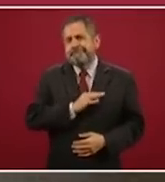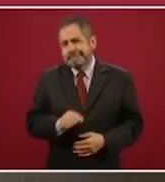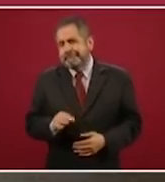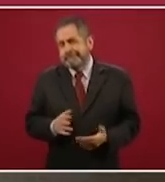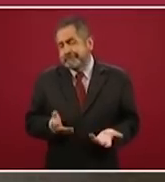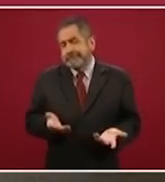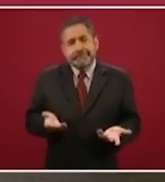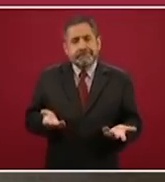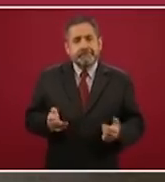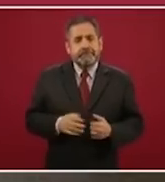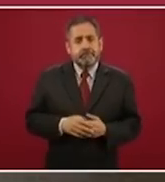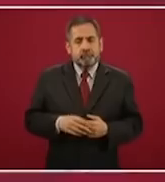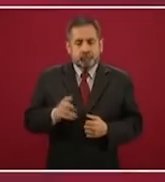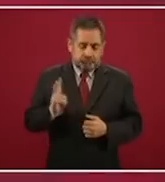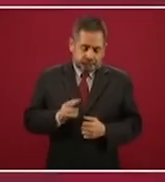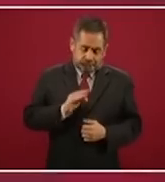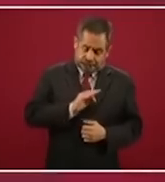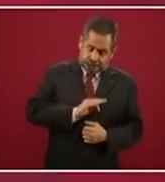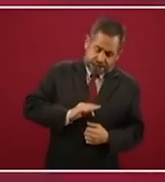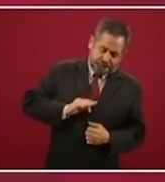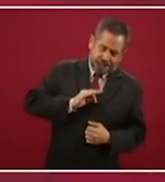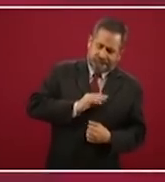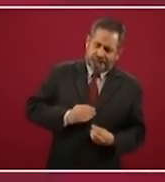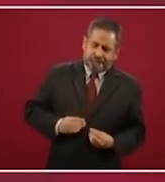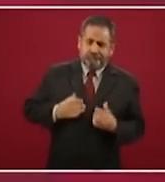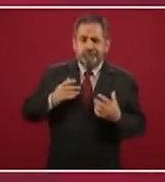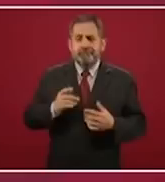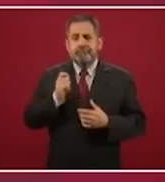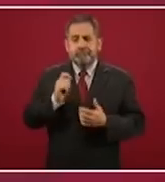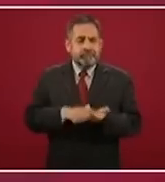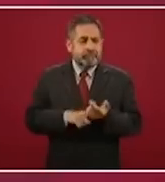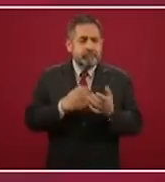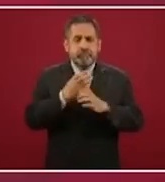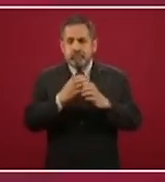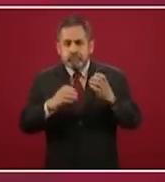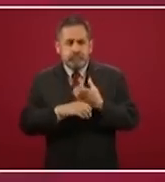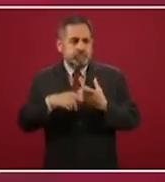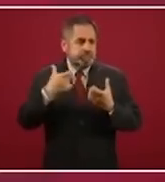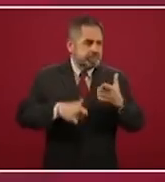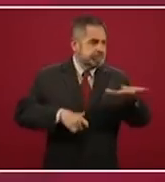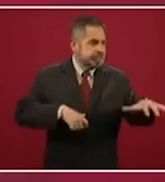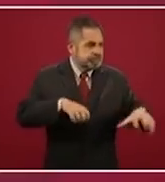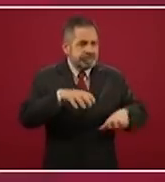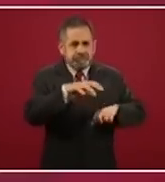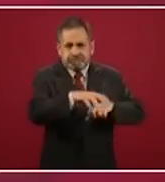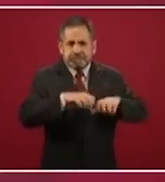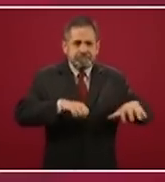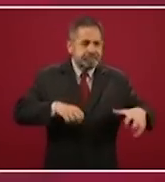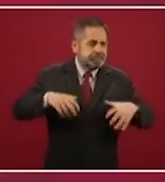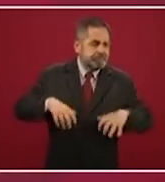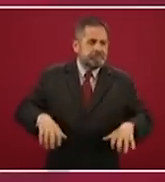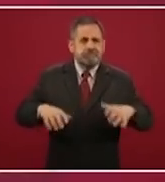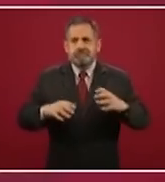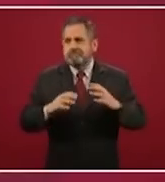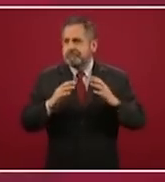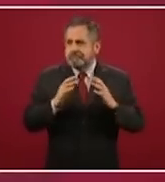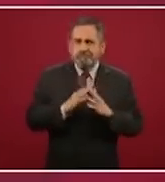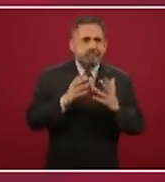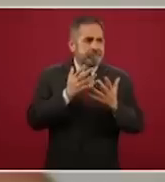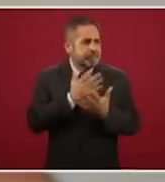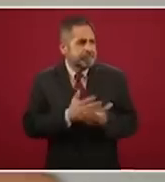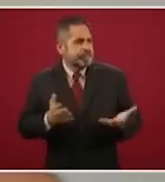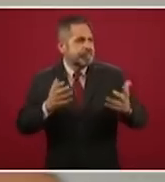que la verdadera felicidad no es acumular bienes materiales, riquezas, fama,